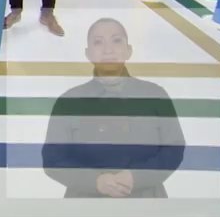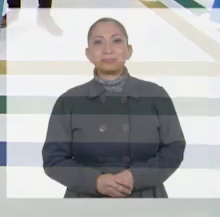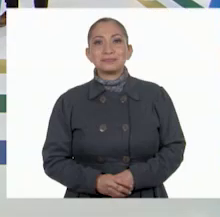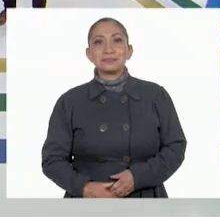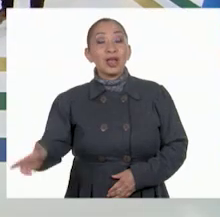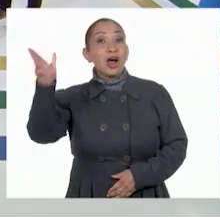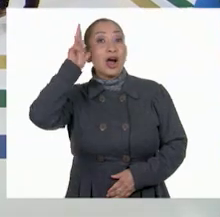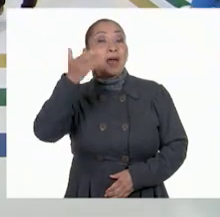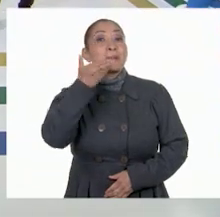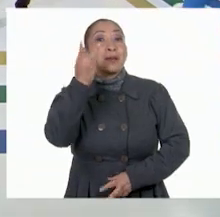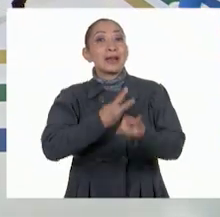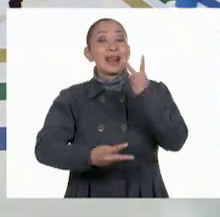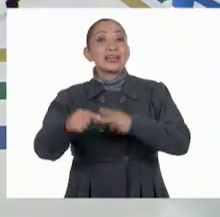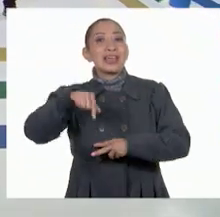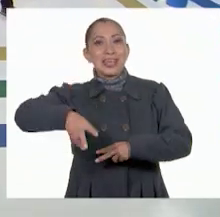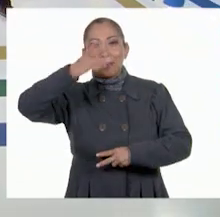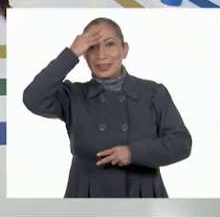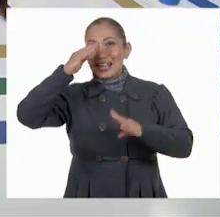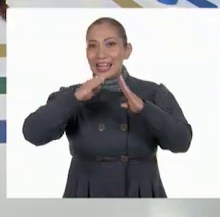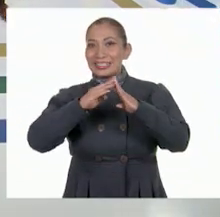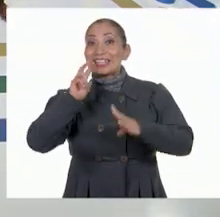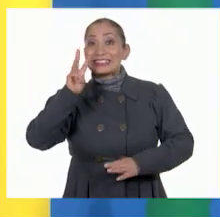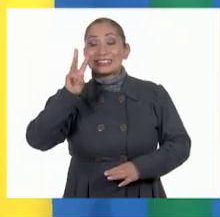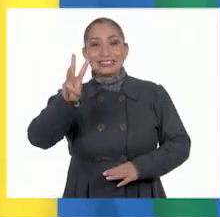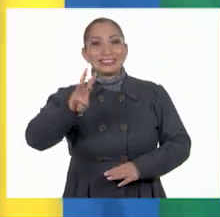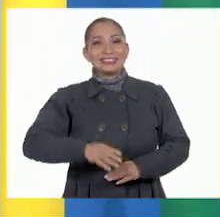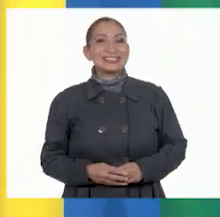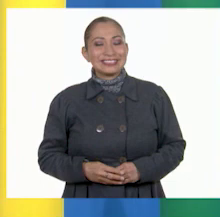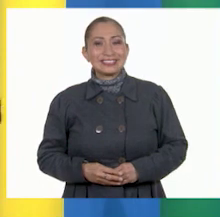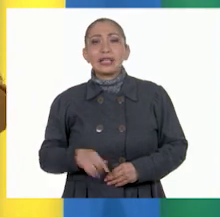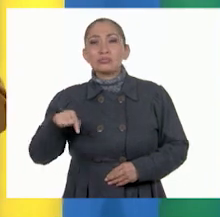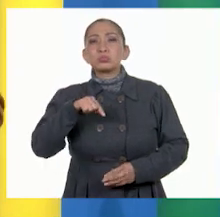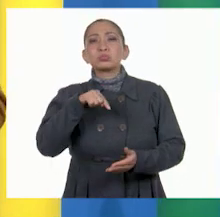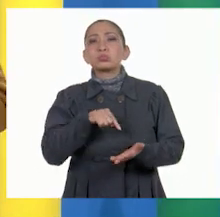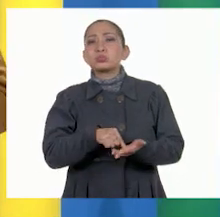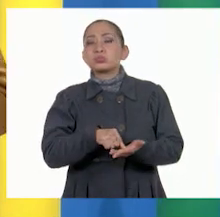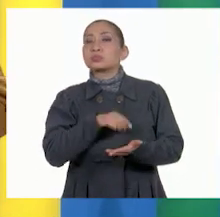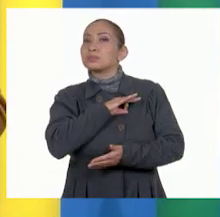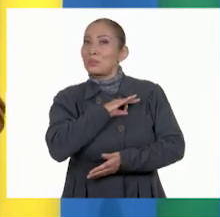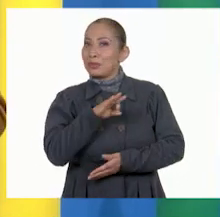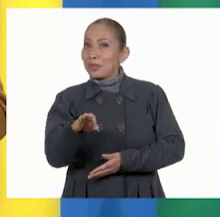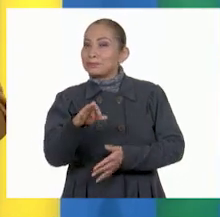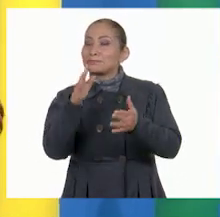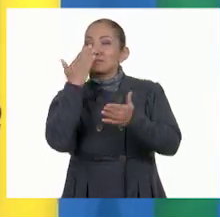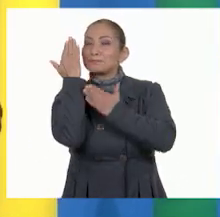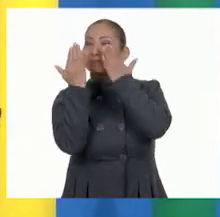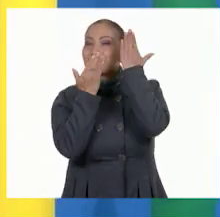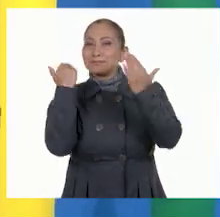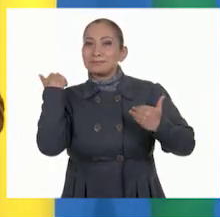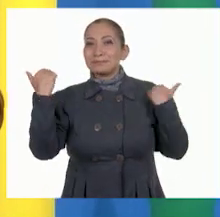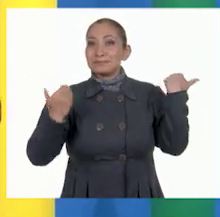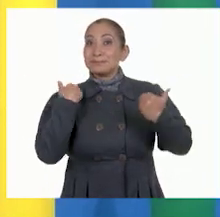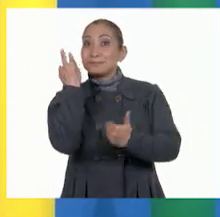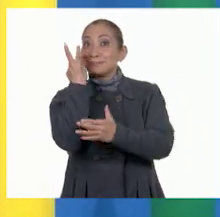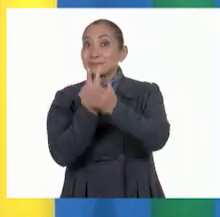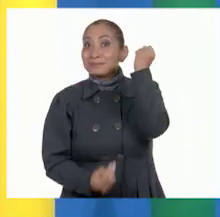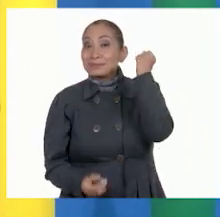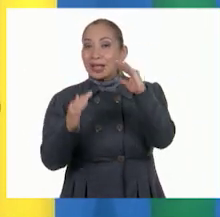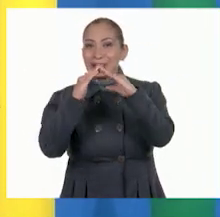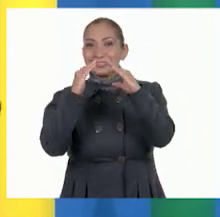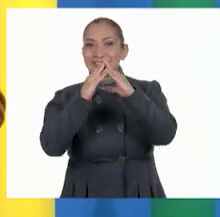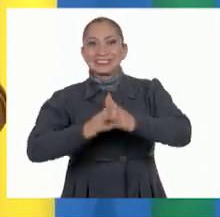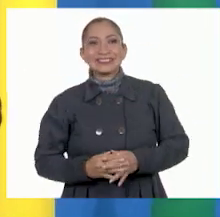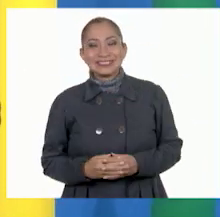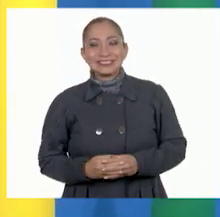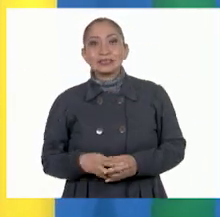Hola, les damos la bienvenida a Aprende en Casa 3, un espacio en el que vamos a poder estudiar y divertirnos desde nuestros